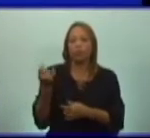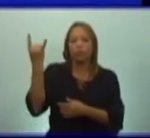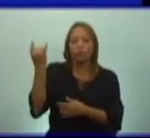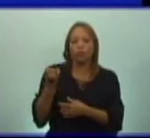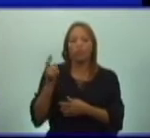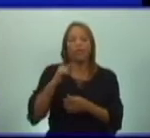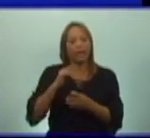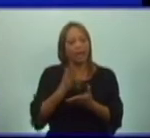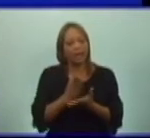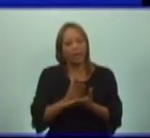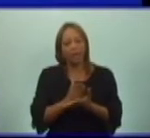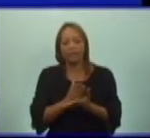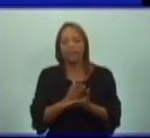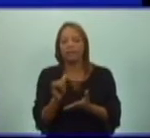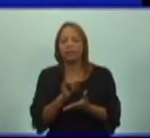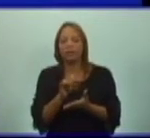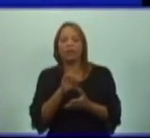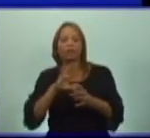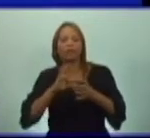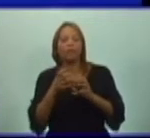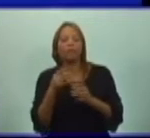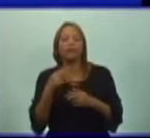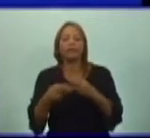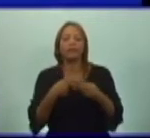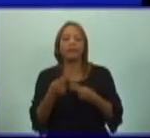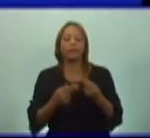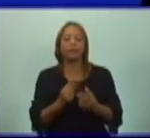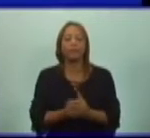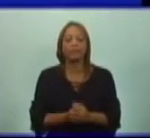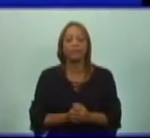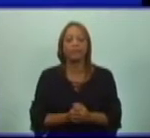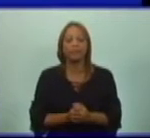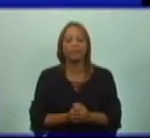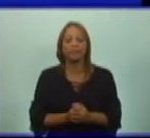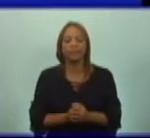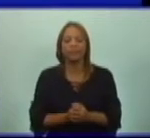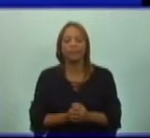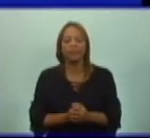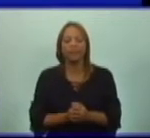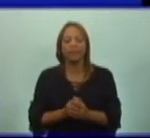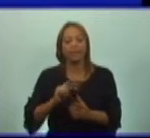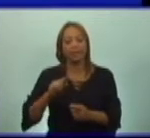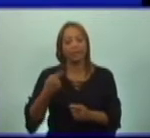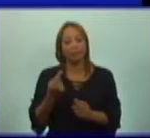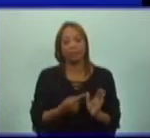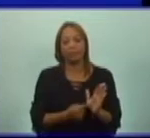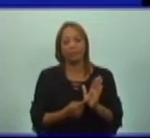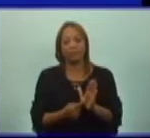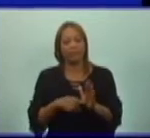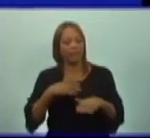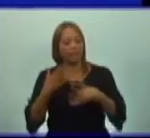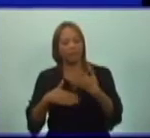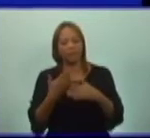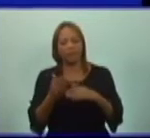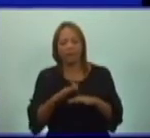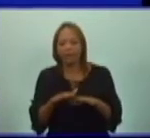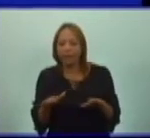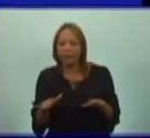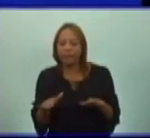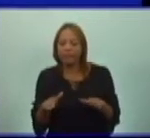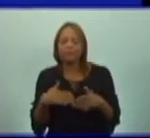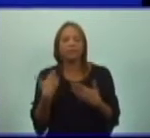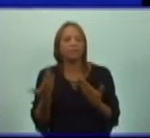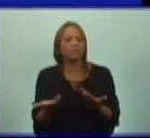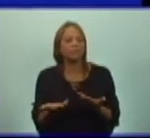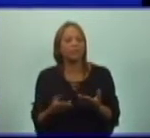ya le hemos dado las maneras de hacerlo. Después de presentadas las actividades,